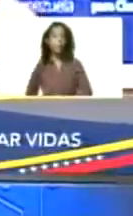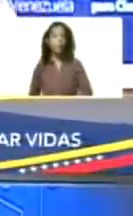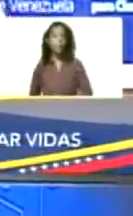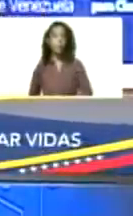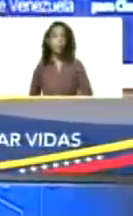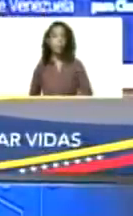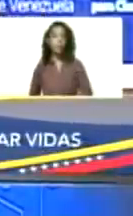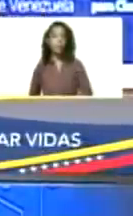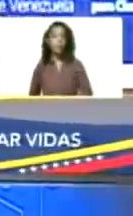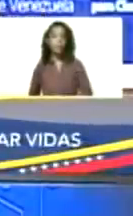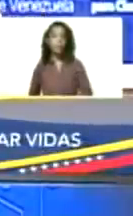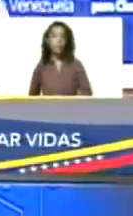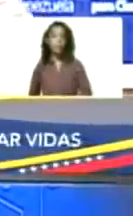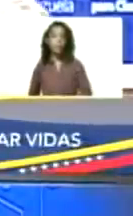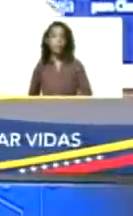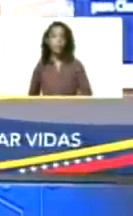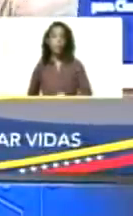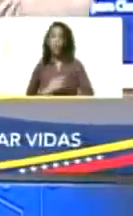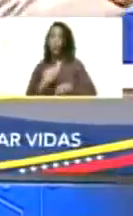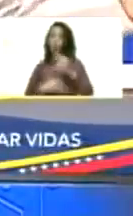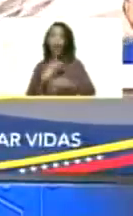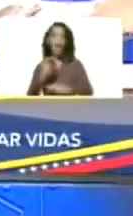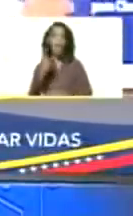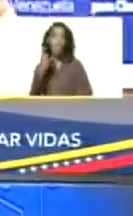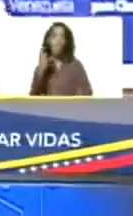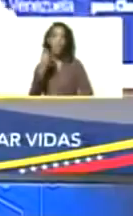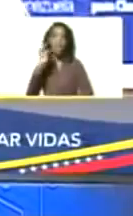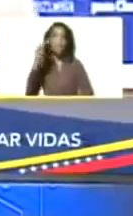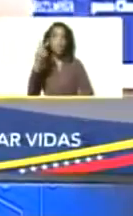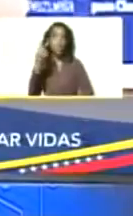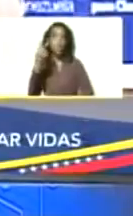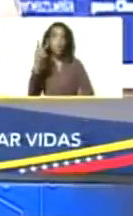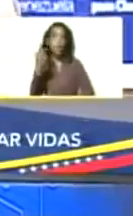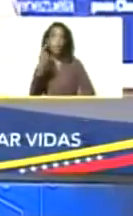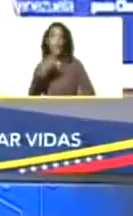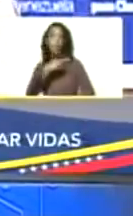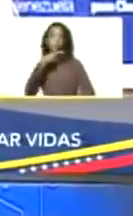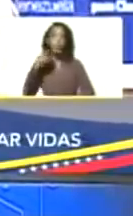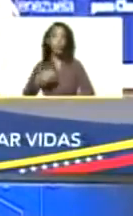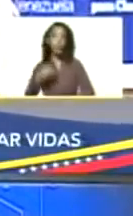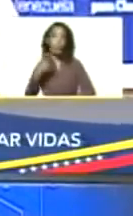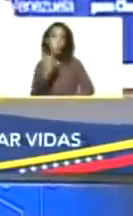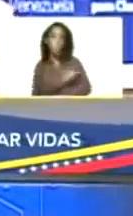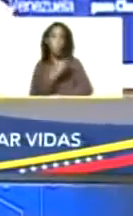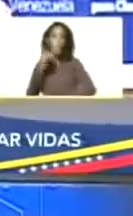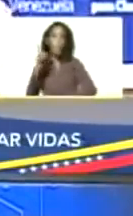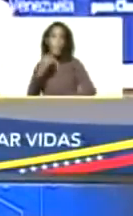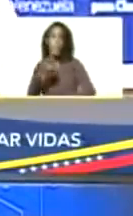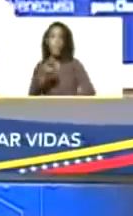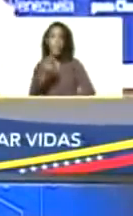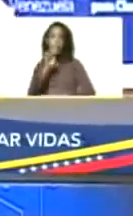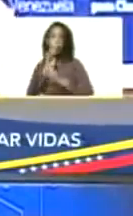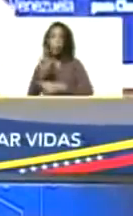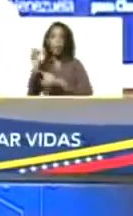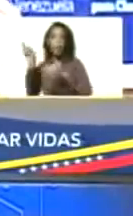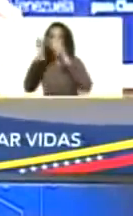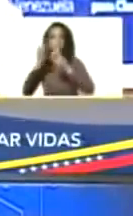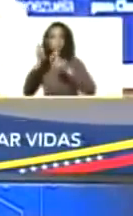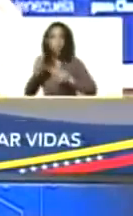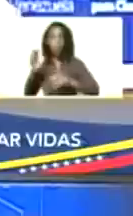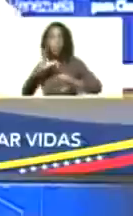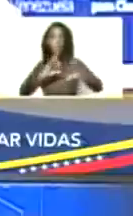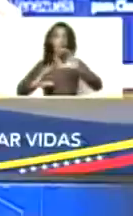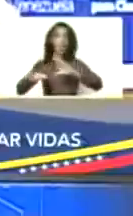dosis. No haría falta la segunda dosis, dice el resultado de esta investigación